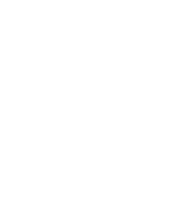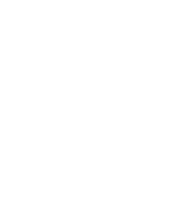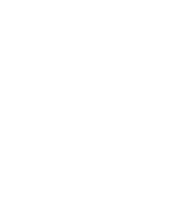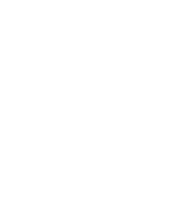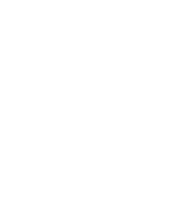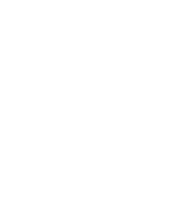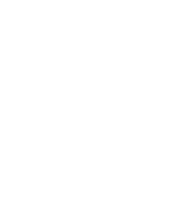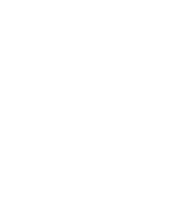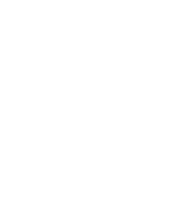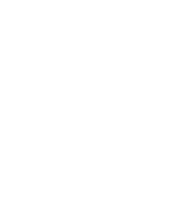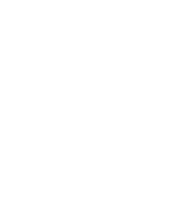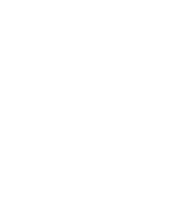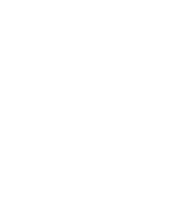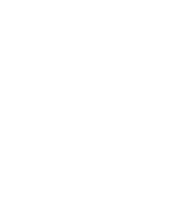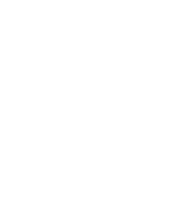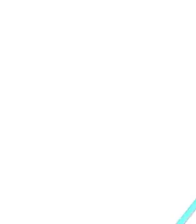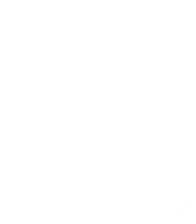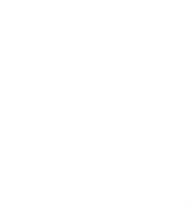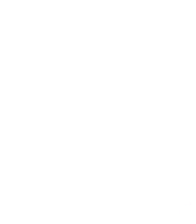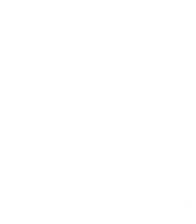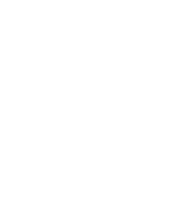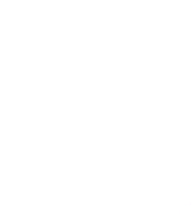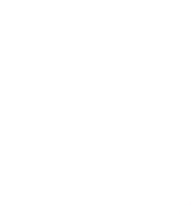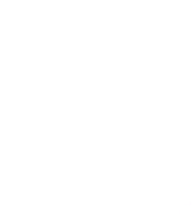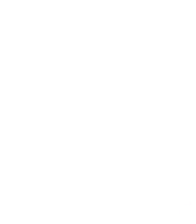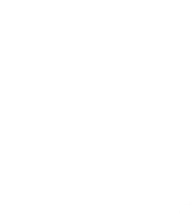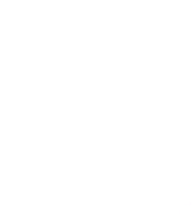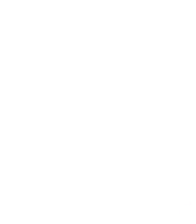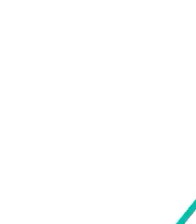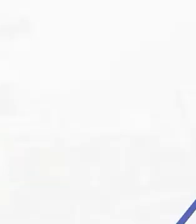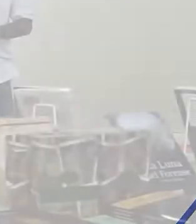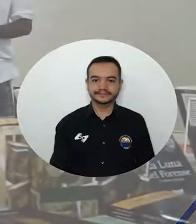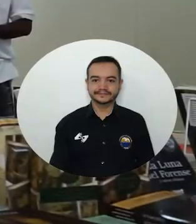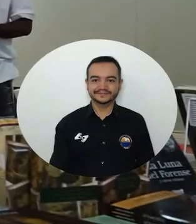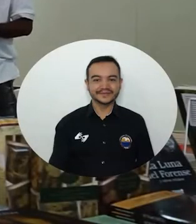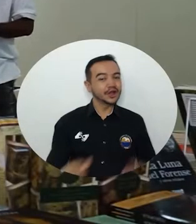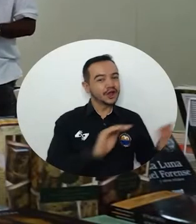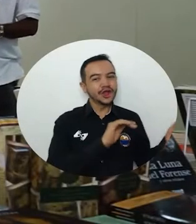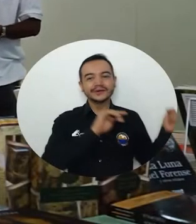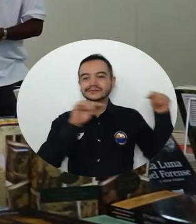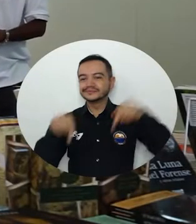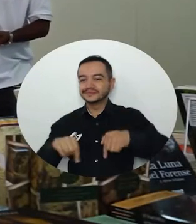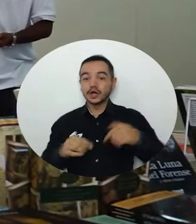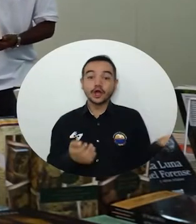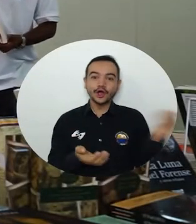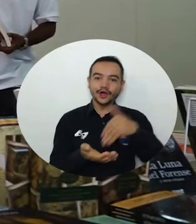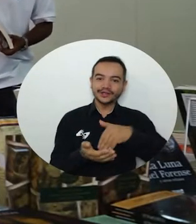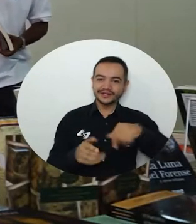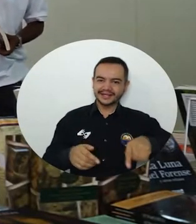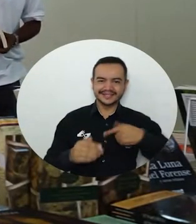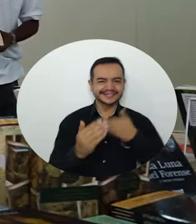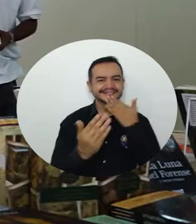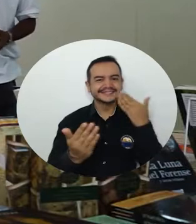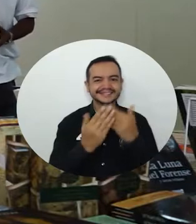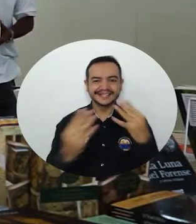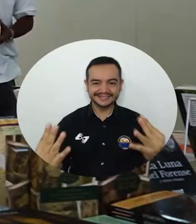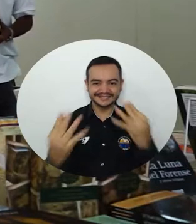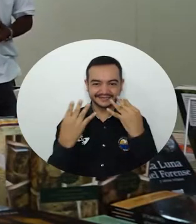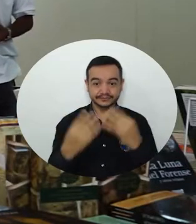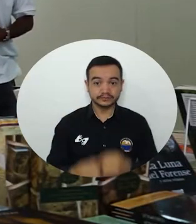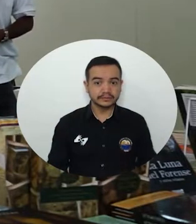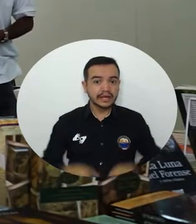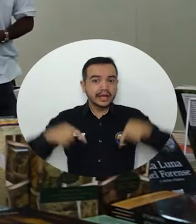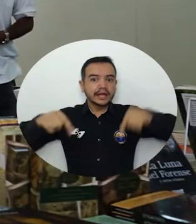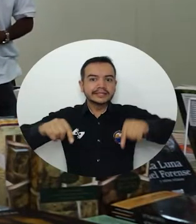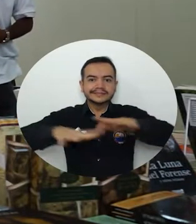Estamos de vuelta vuelta con ustedes. Gracias por su sintonía. Desde